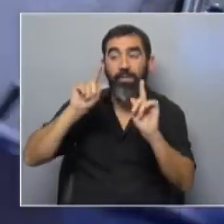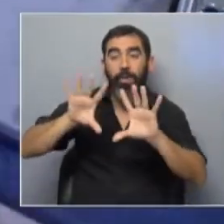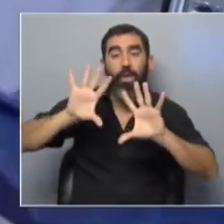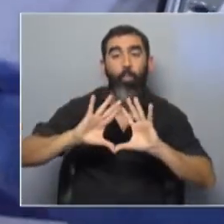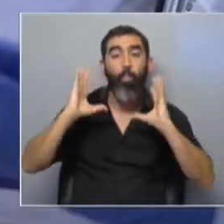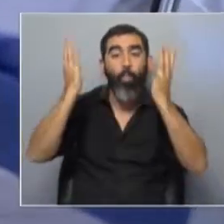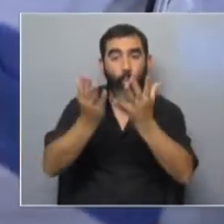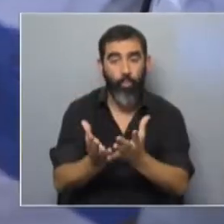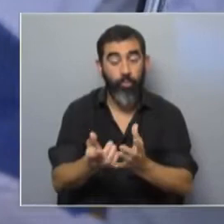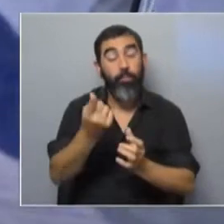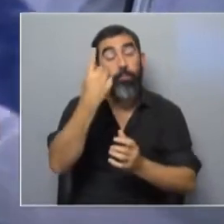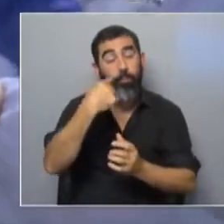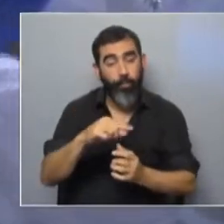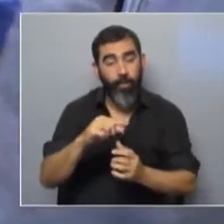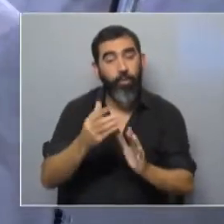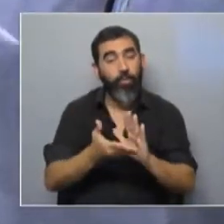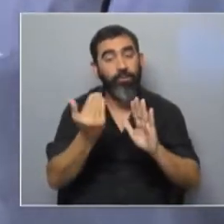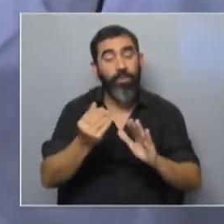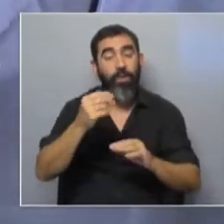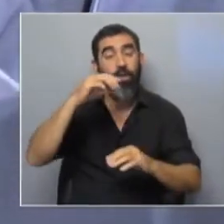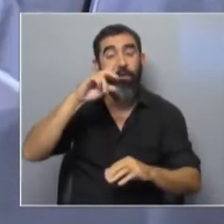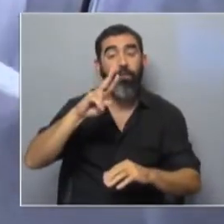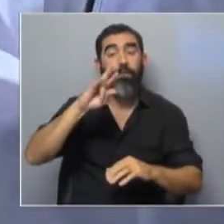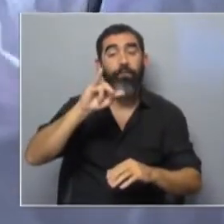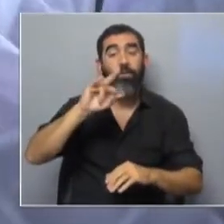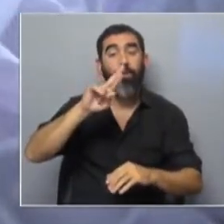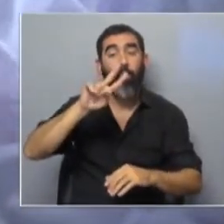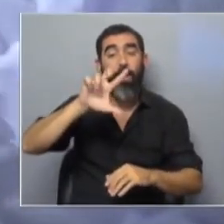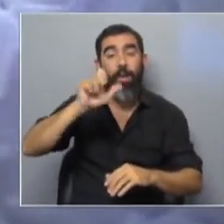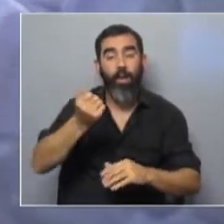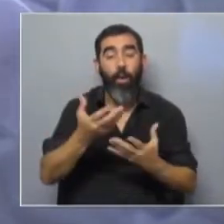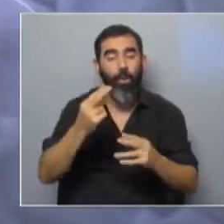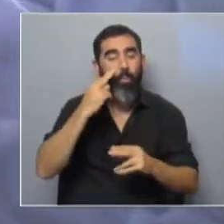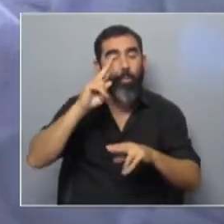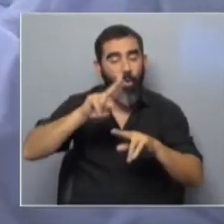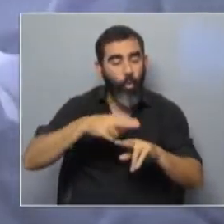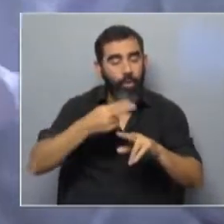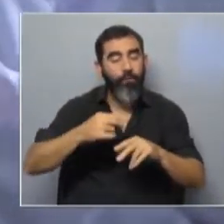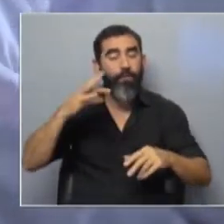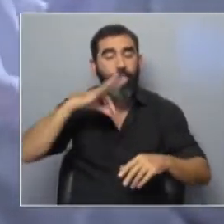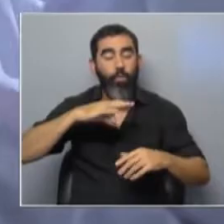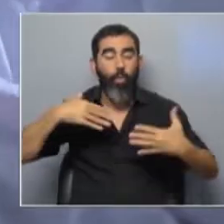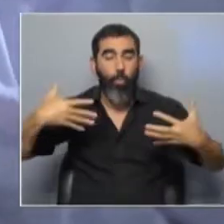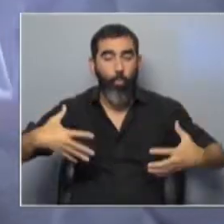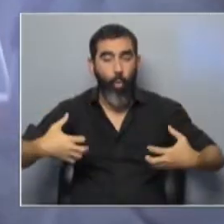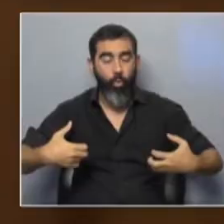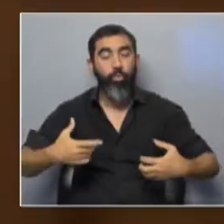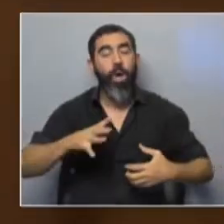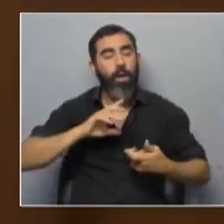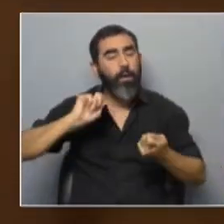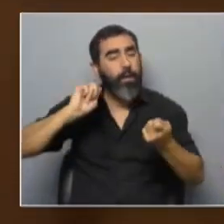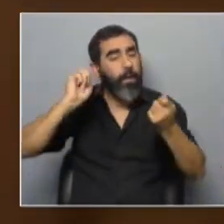embargo, se sacó la vacuna de la viruela, pese a que ahora estamos teniendo un problema con la viruela del mono. Hubo un